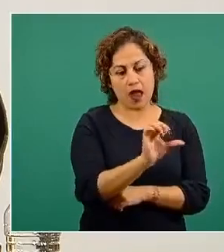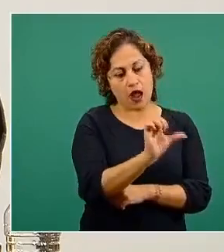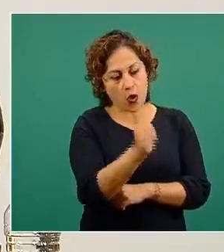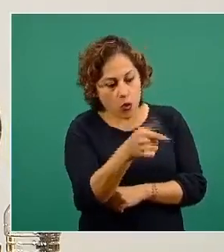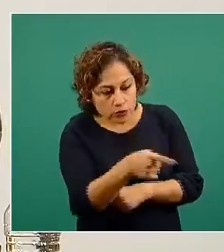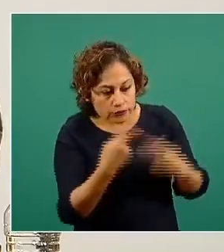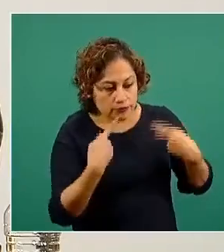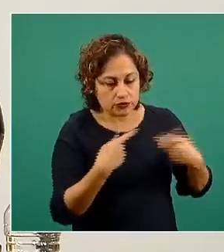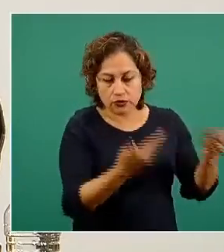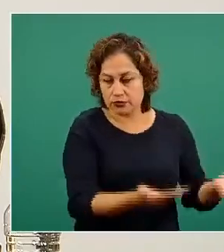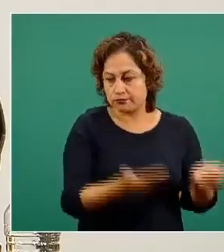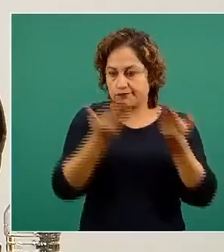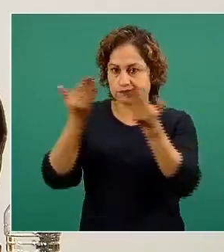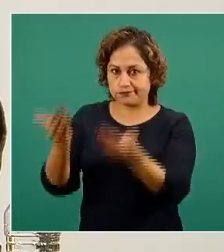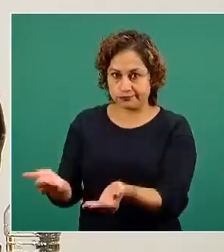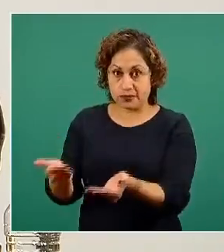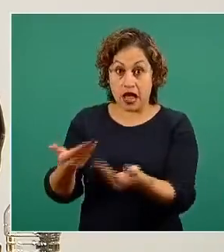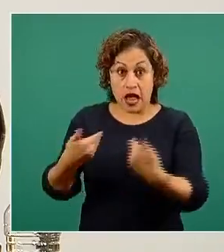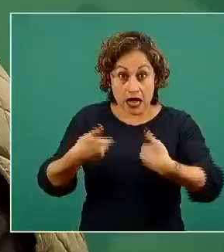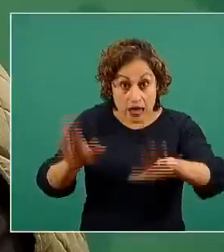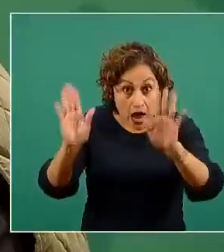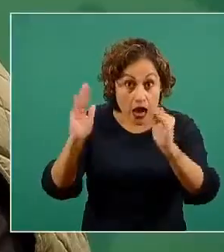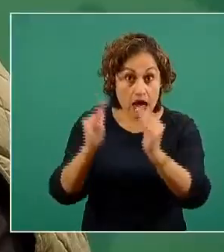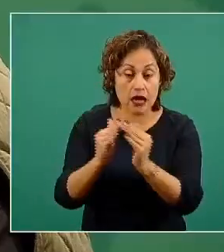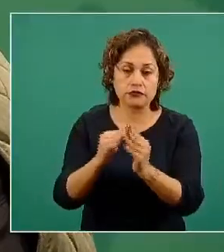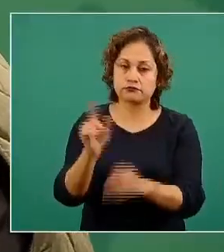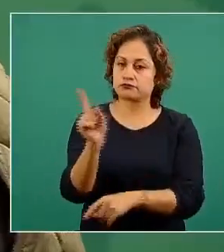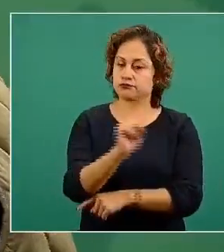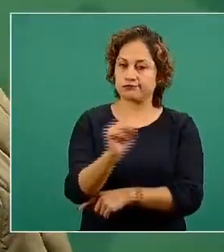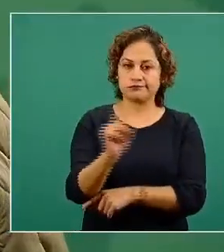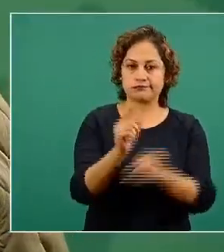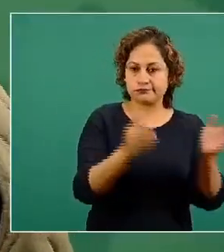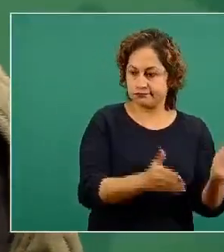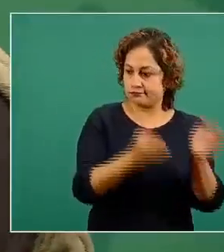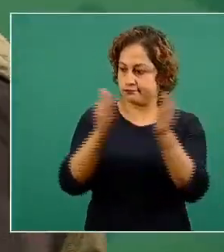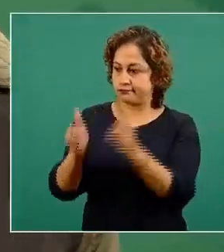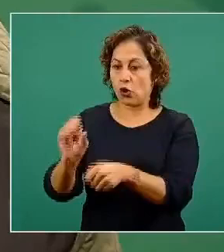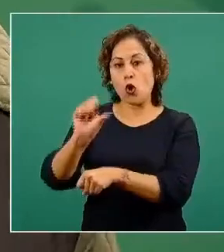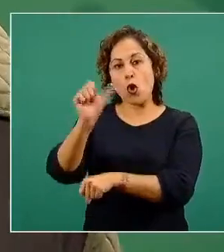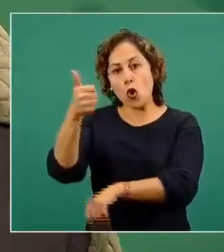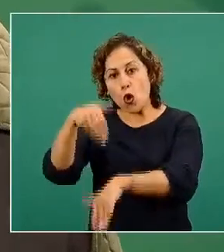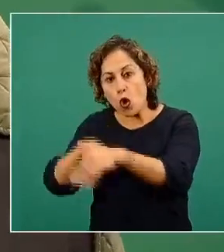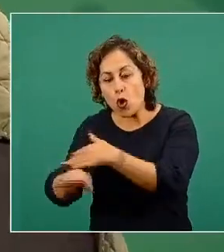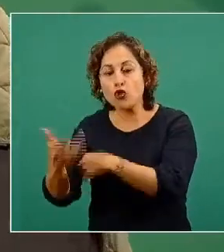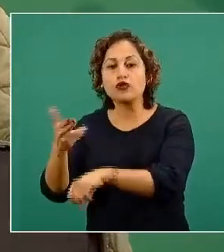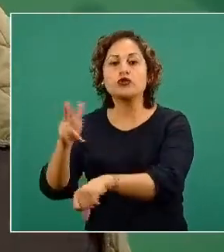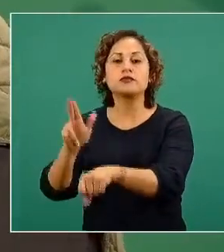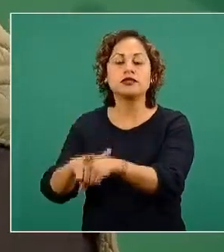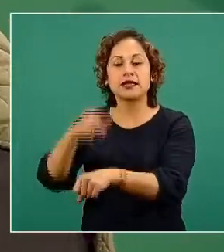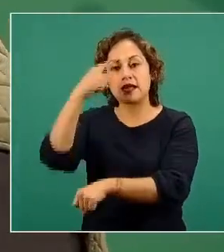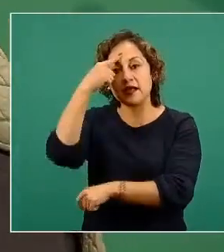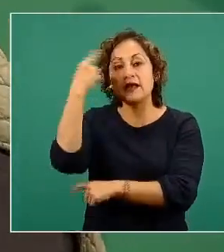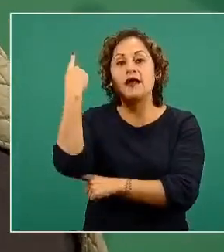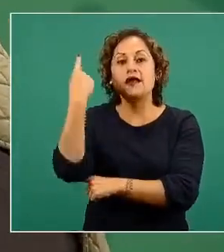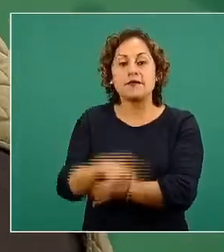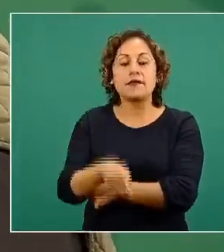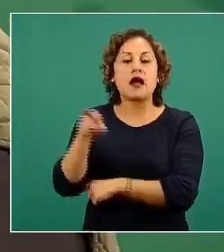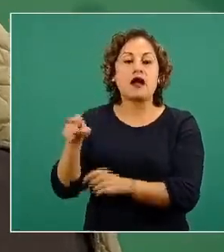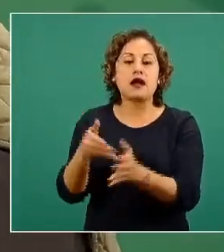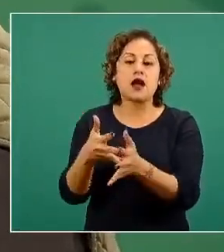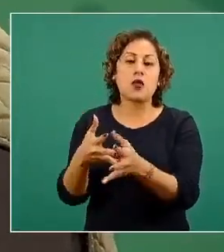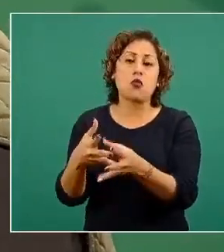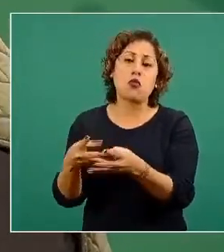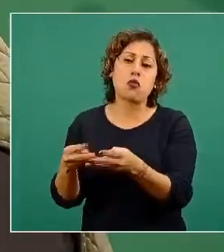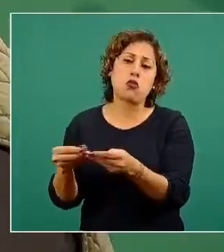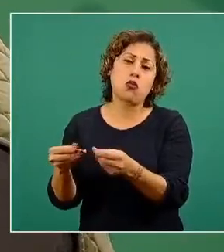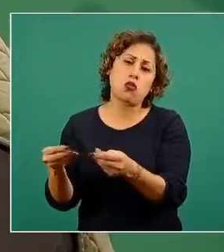Son prealtas, digamos, que son pacientes que todavía no se están yendo a sus casas, que están ya en las últimas etapas, insisto,